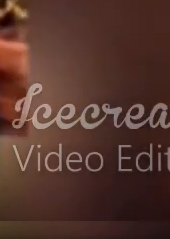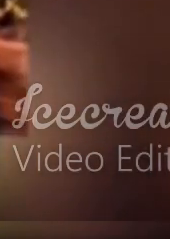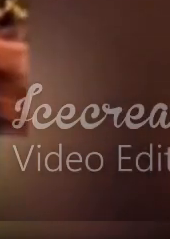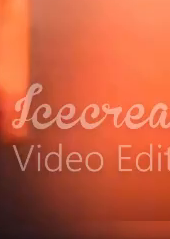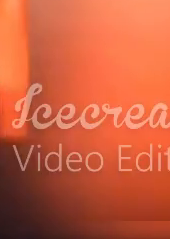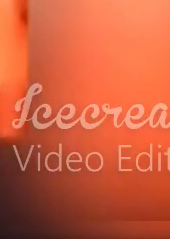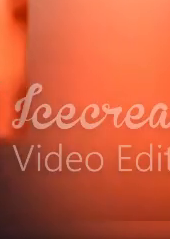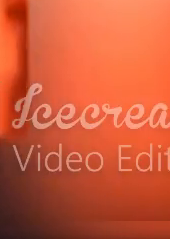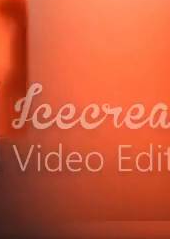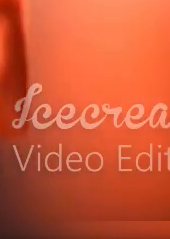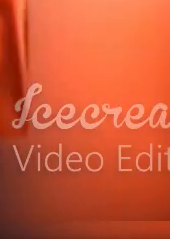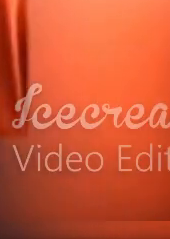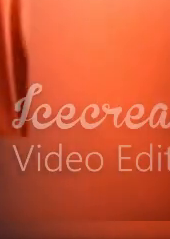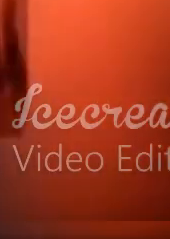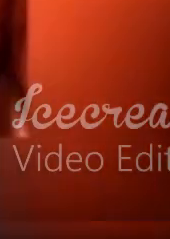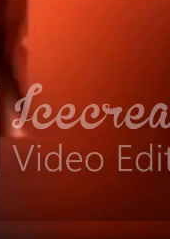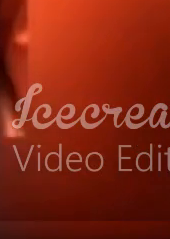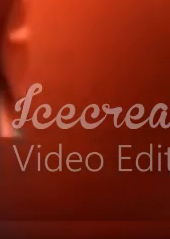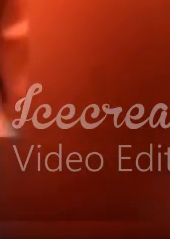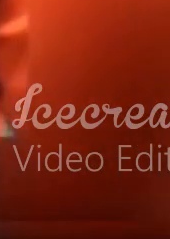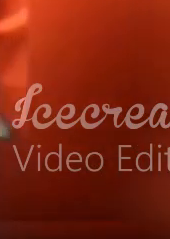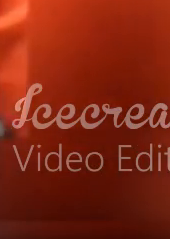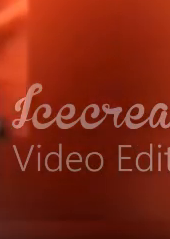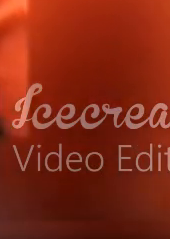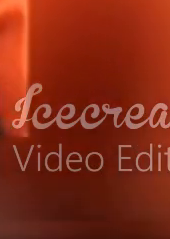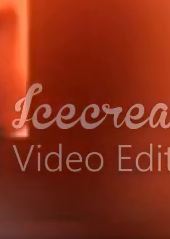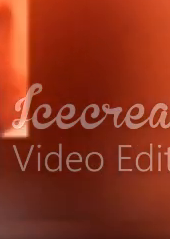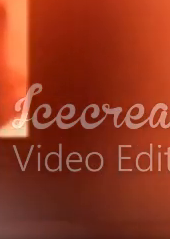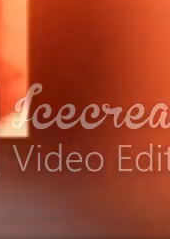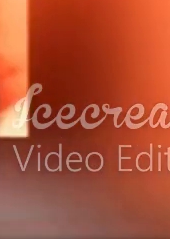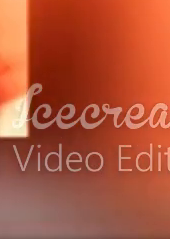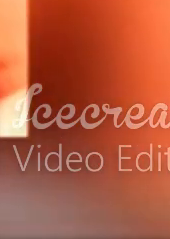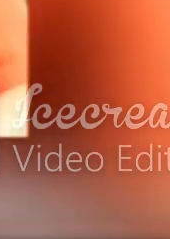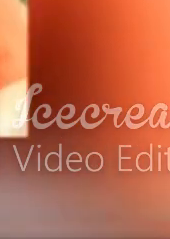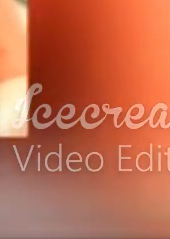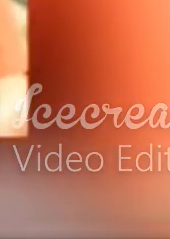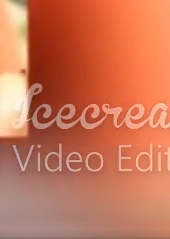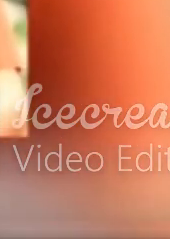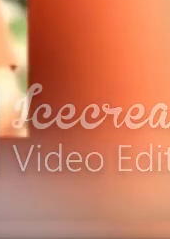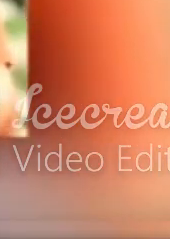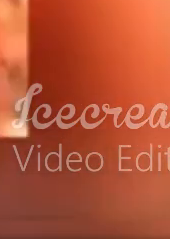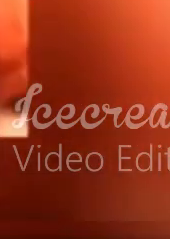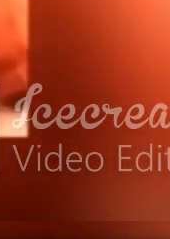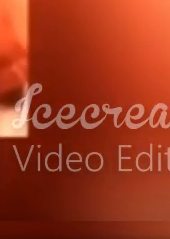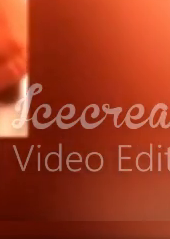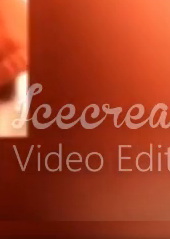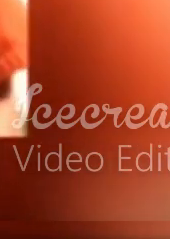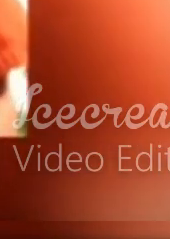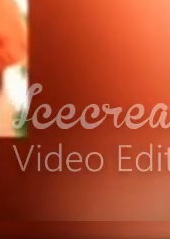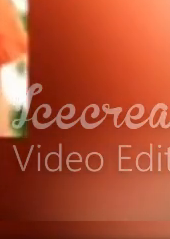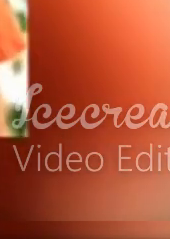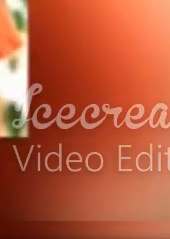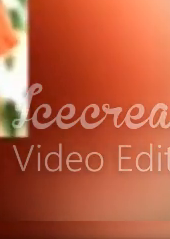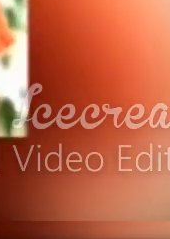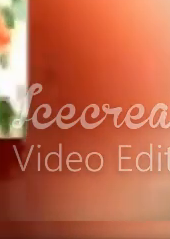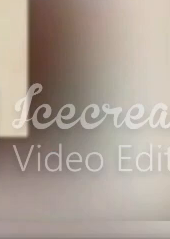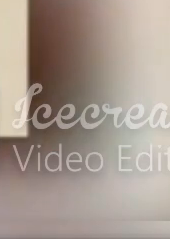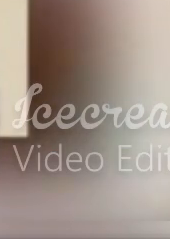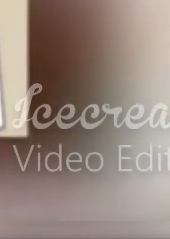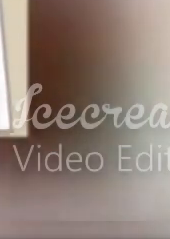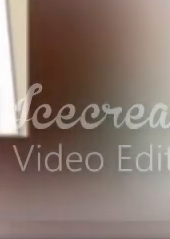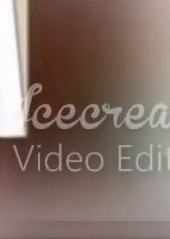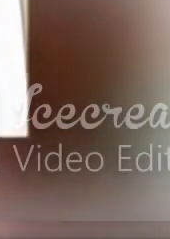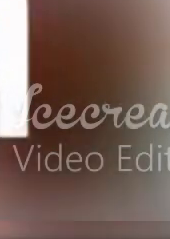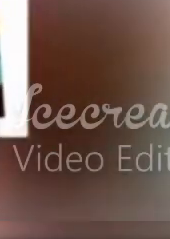costal. Omar dice que consiguió las semillas con un vecino, pero le dijeron que hay en una tienda cercana, que es cosa de